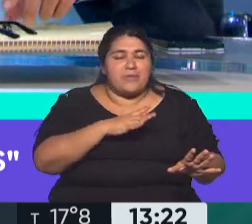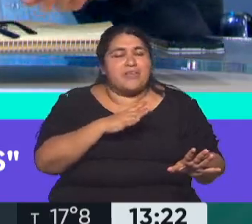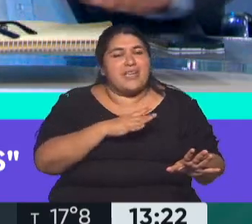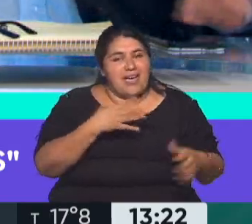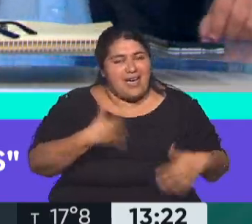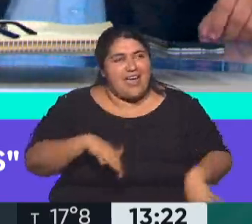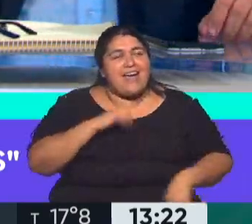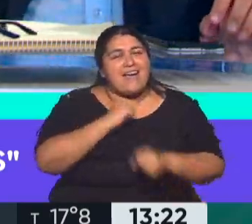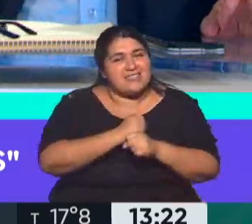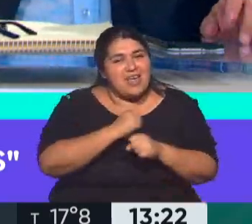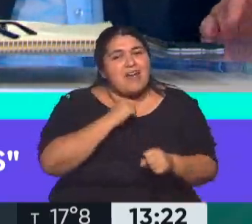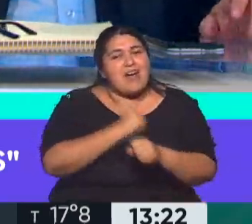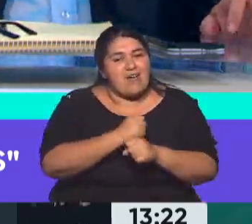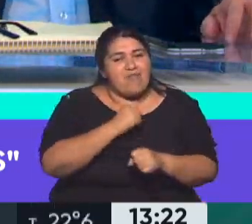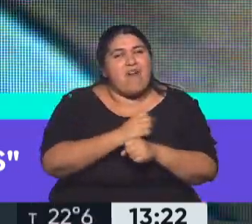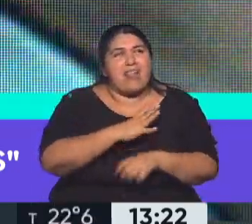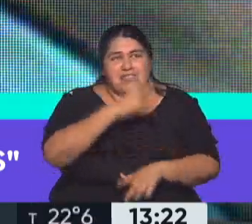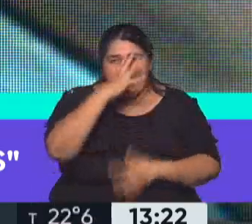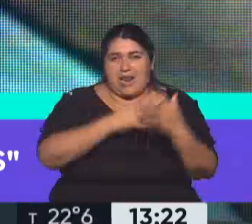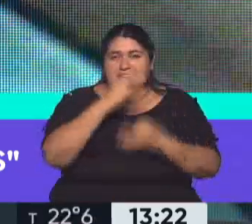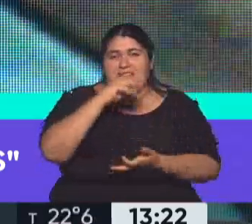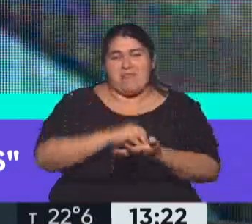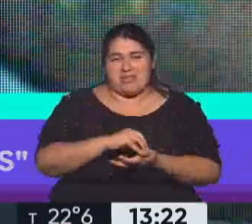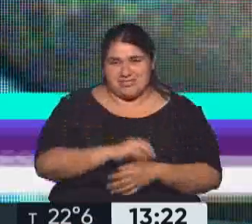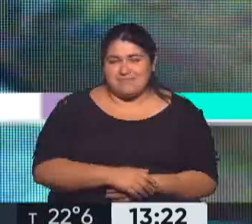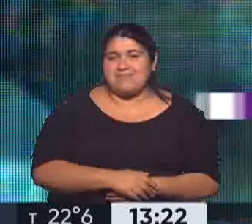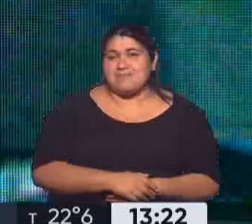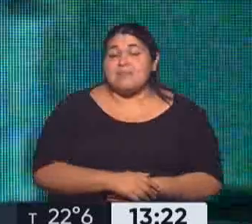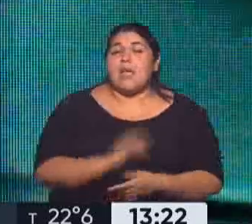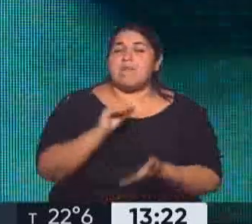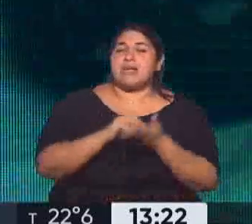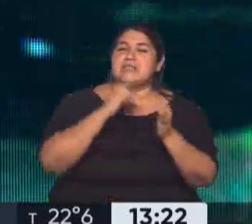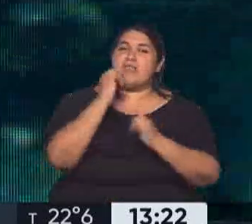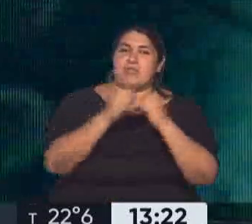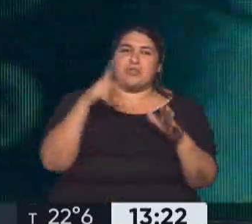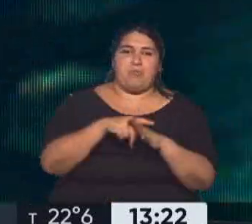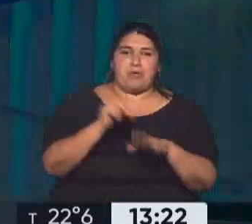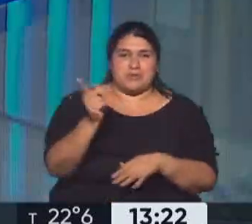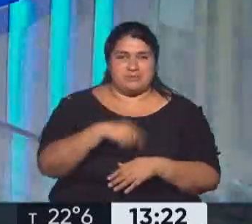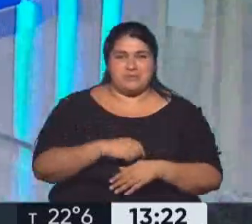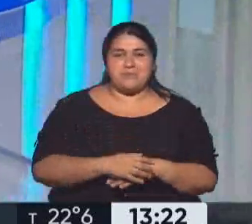hay que trabajar mucho para sacar conclusiones. Gracias, Raúl. No. Seguimos con más información, ahora una pausa.